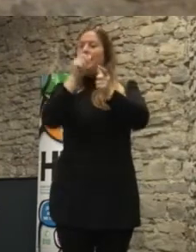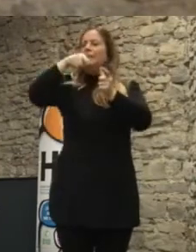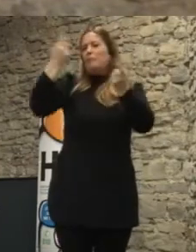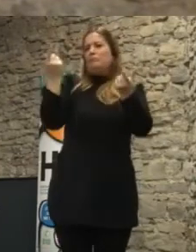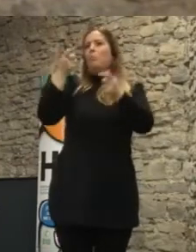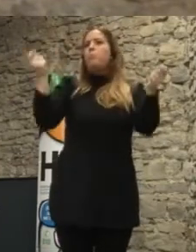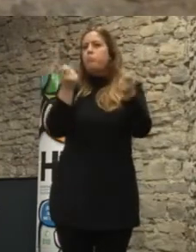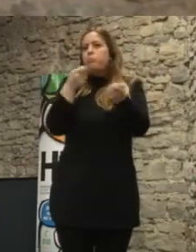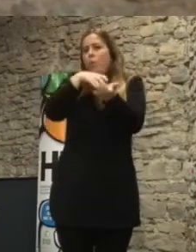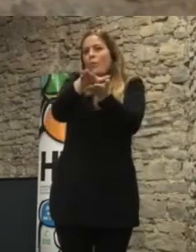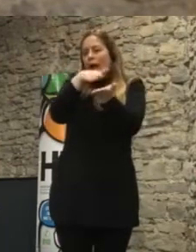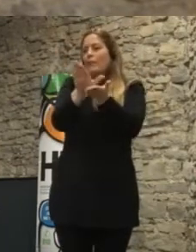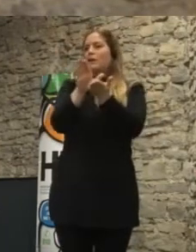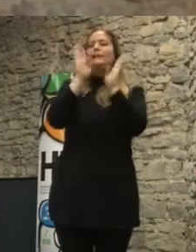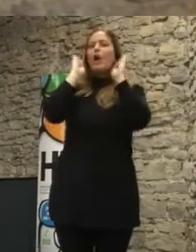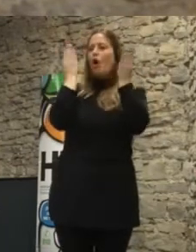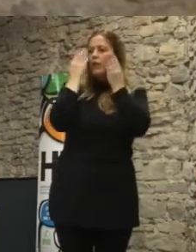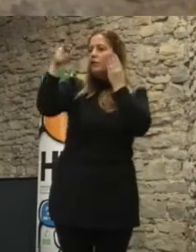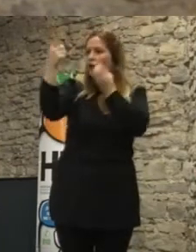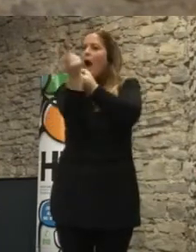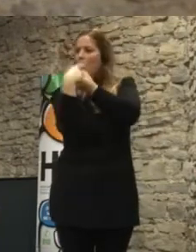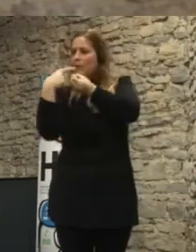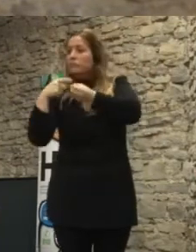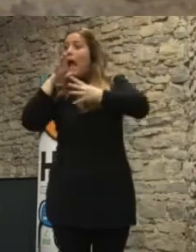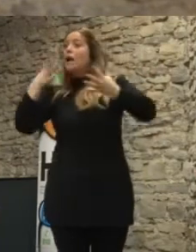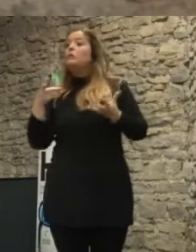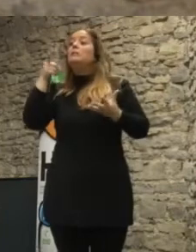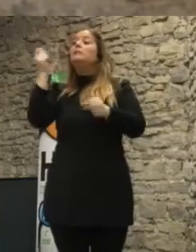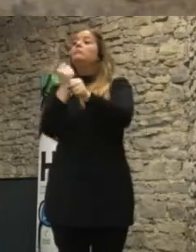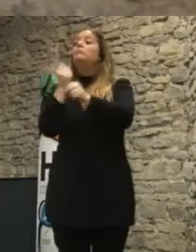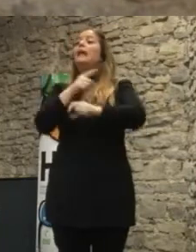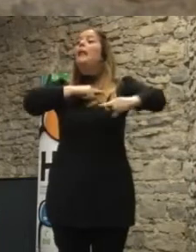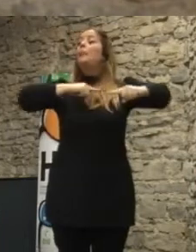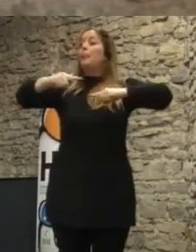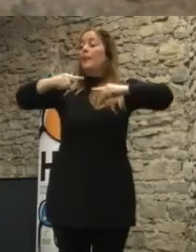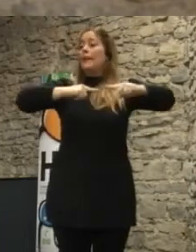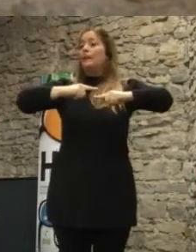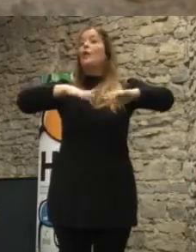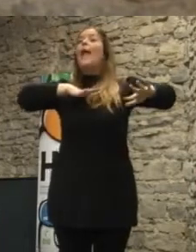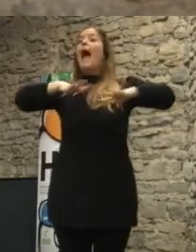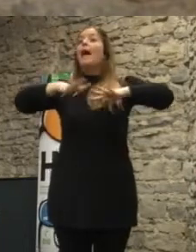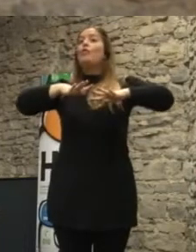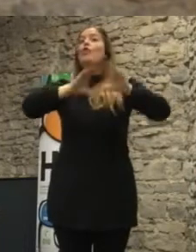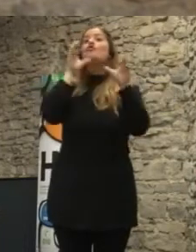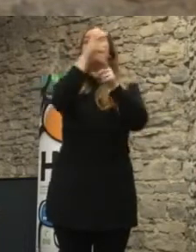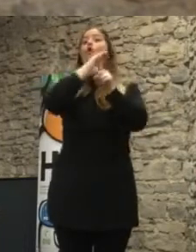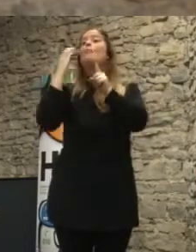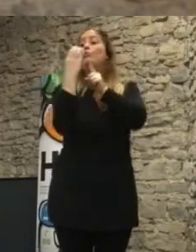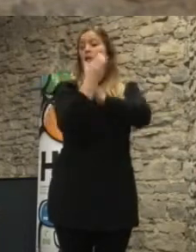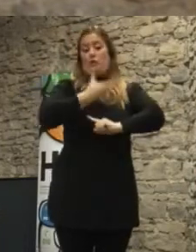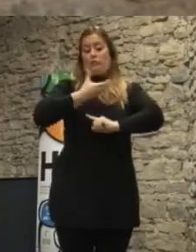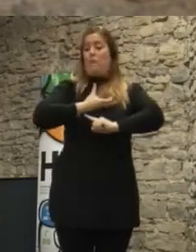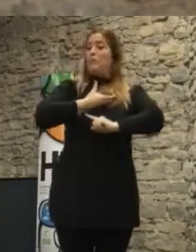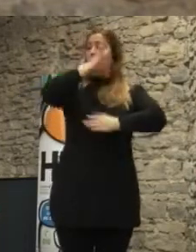publicaciones, congresos en los que ha participado. Actualmente es director de Acción Comunitaria en el Ayuntamiento de Barcelona